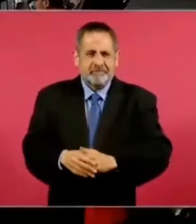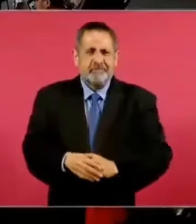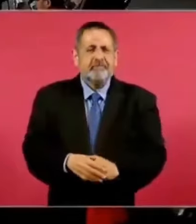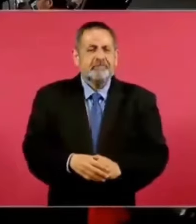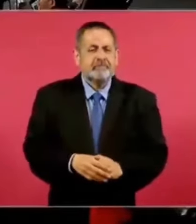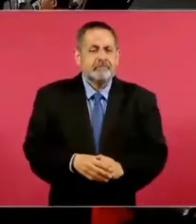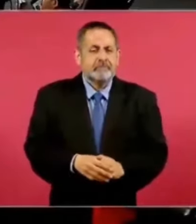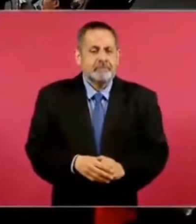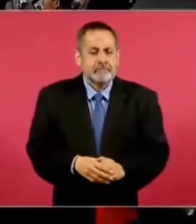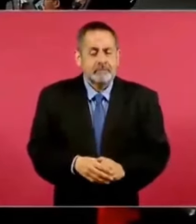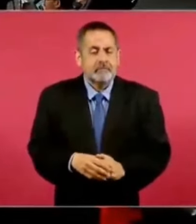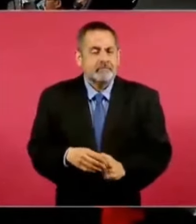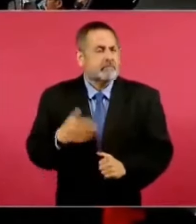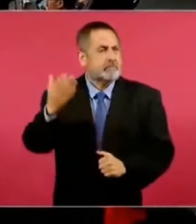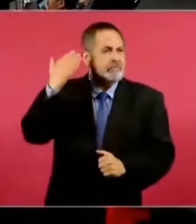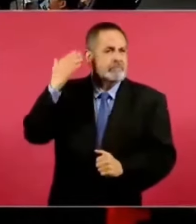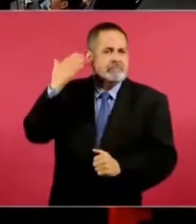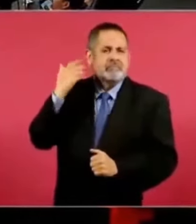¿Cuándo?